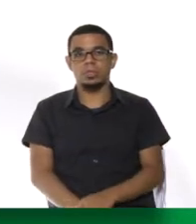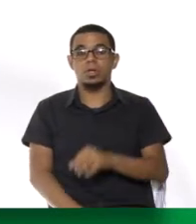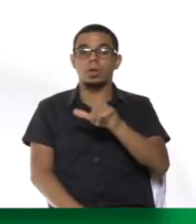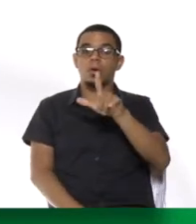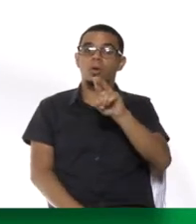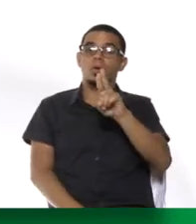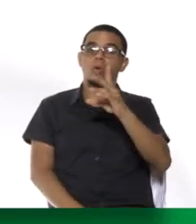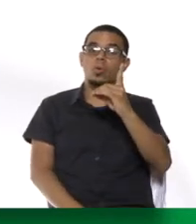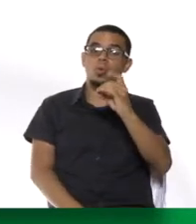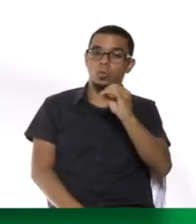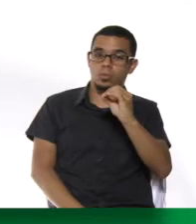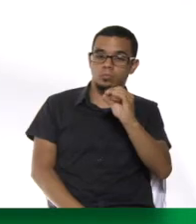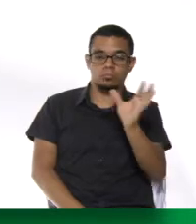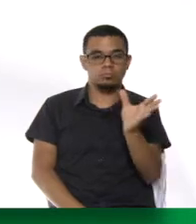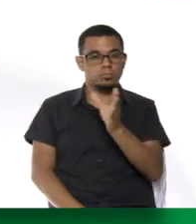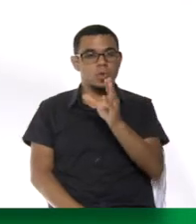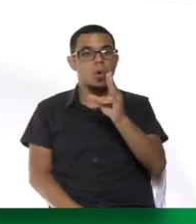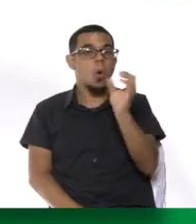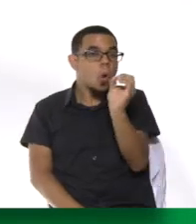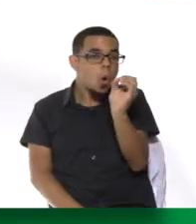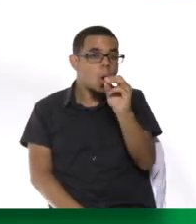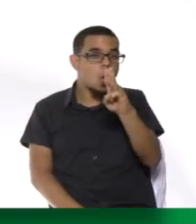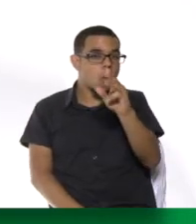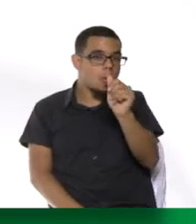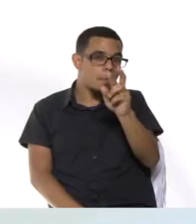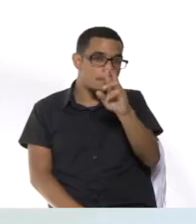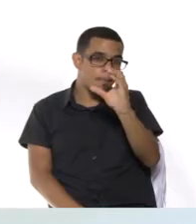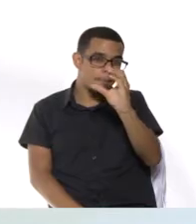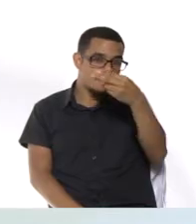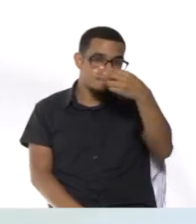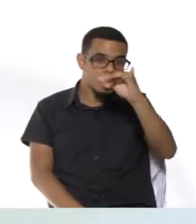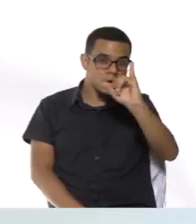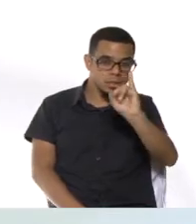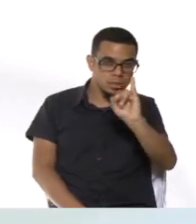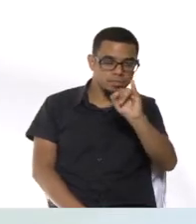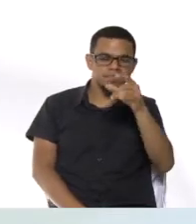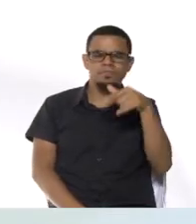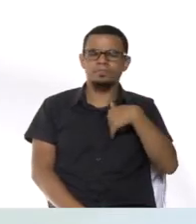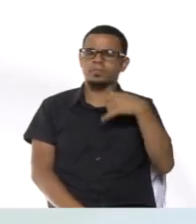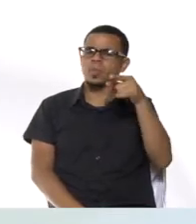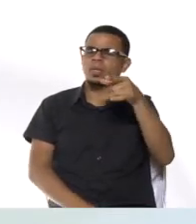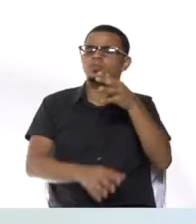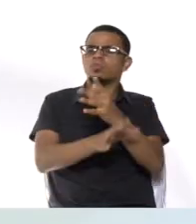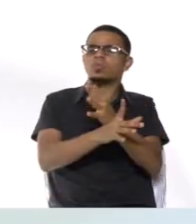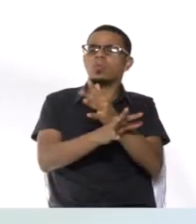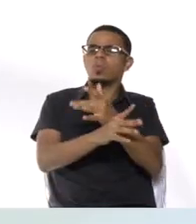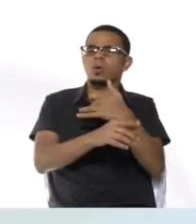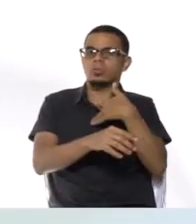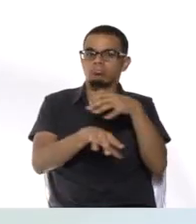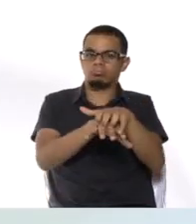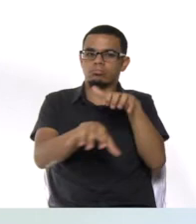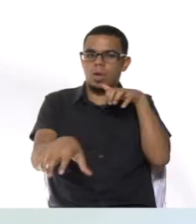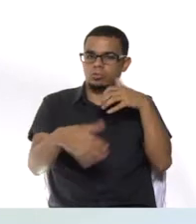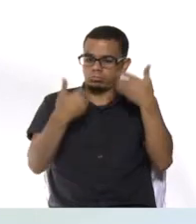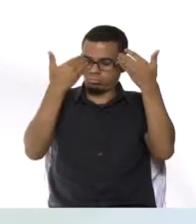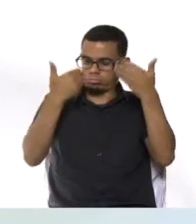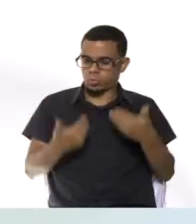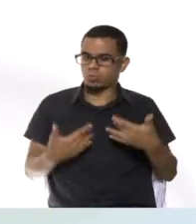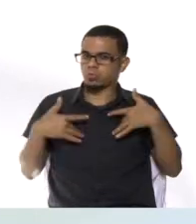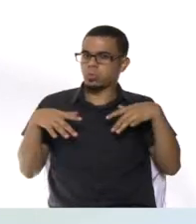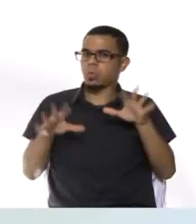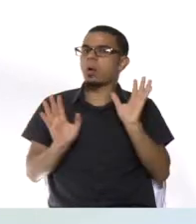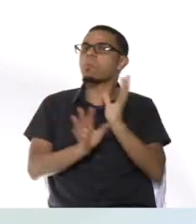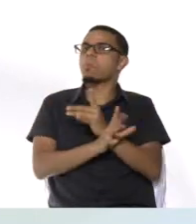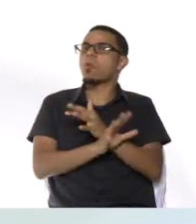ludo o parchís es un clásico, ¿okay? Es un juego súper sencillo que quizás la mayoría de nosotros hemos tenido la oportunidad de